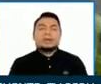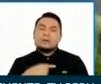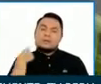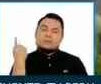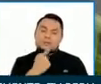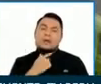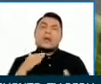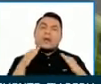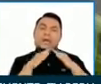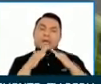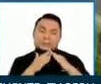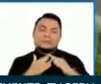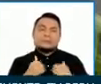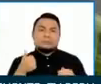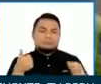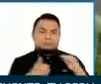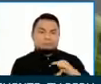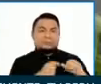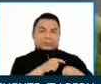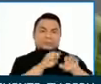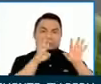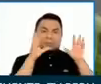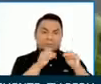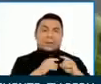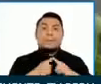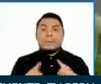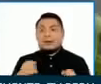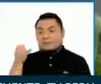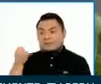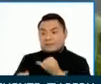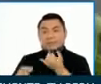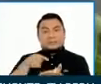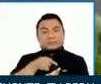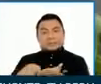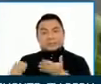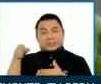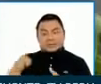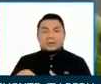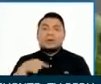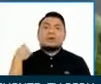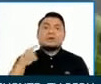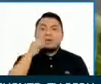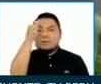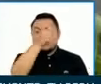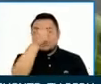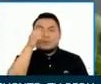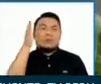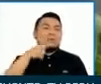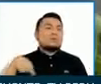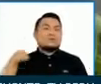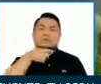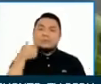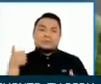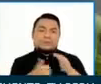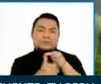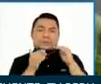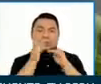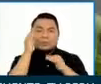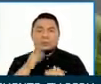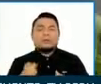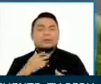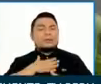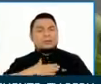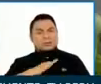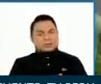las restricciones de los fines de semana que van a permitir dar un descanso a esta movilidad que a veces tenemos